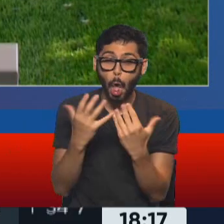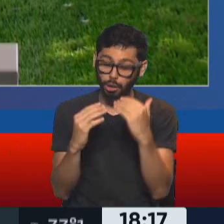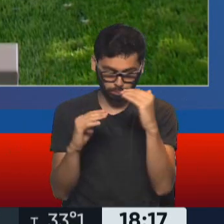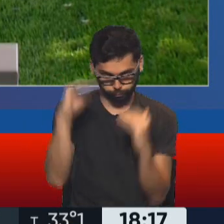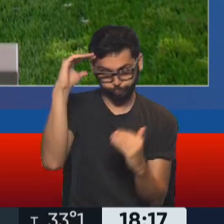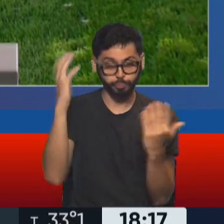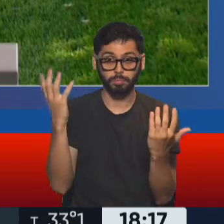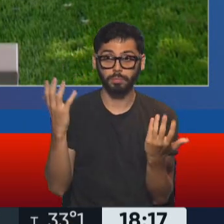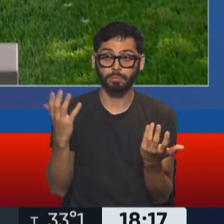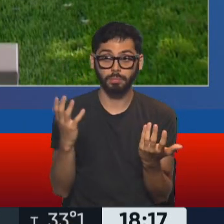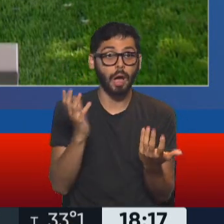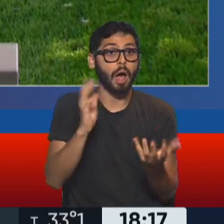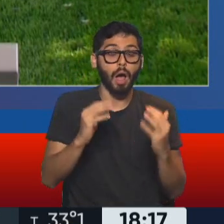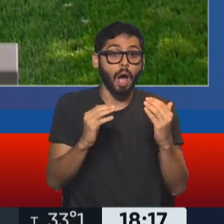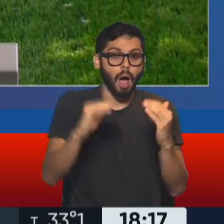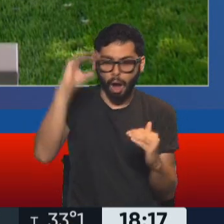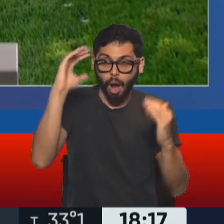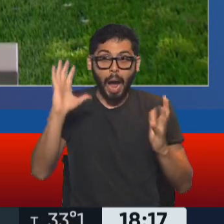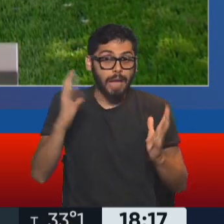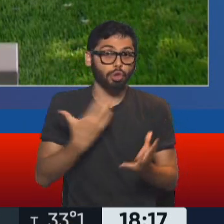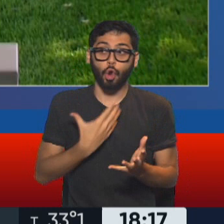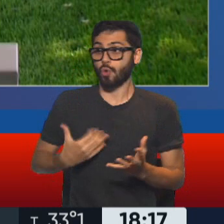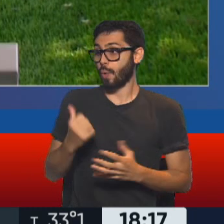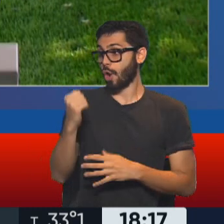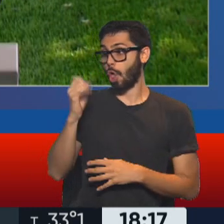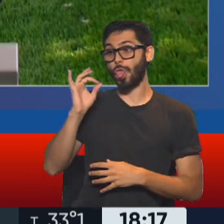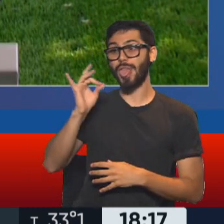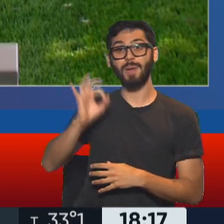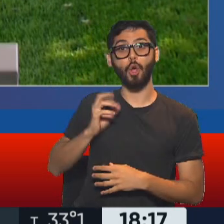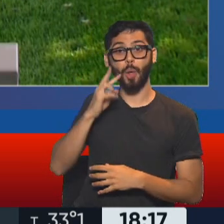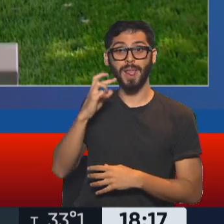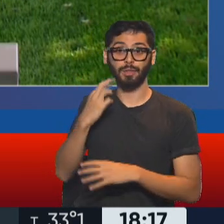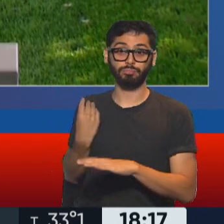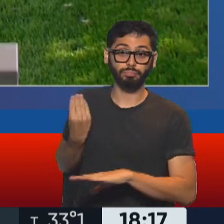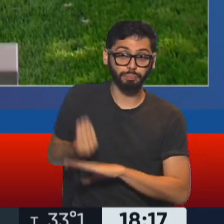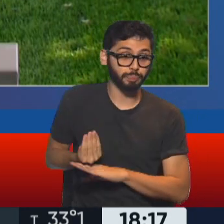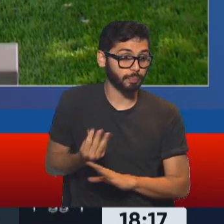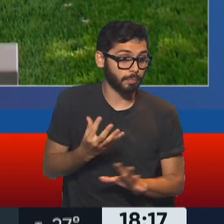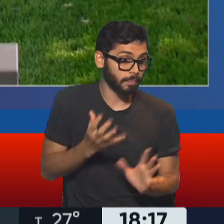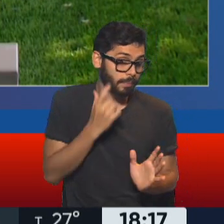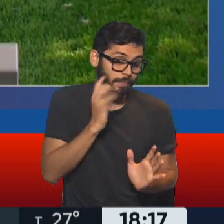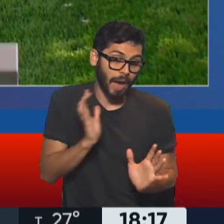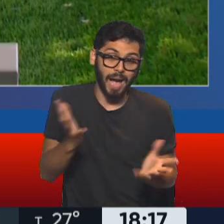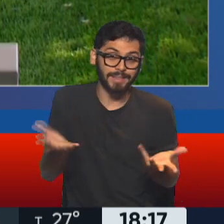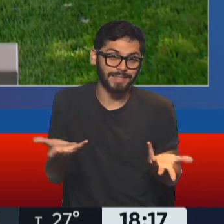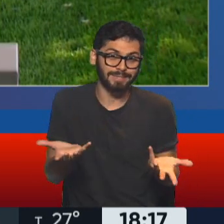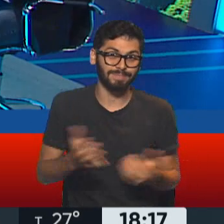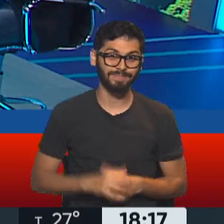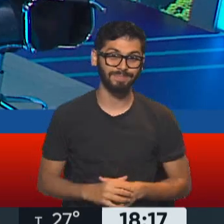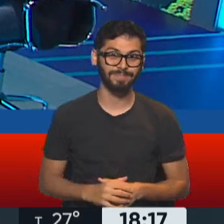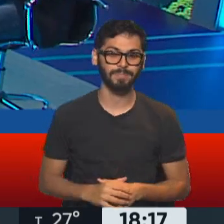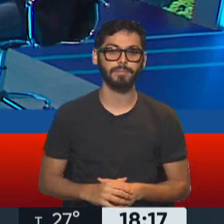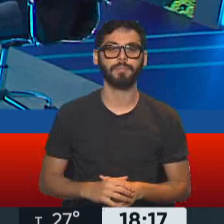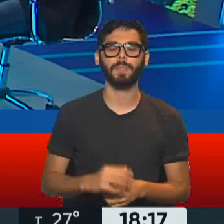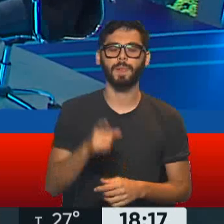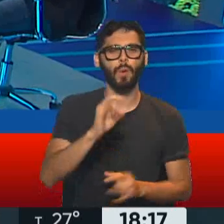recibió el gobierno en diciembre de 2019 cuando asumió, ¿no? Mientras ustedes van explicando digamos, este